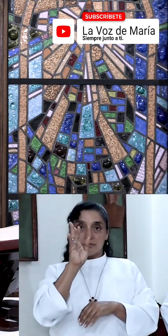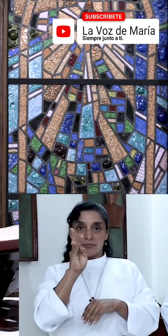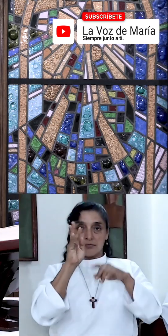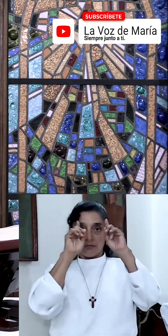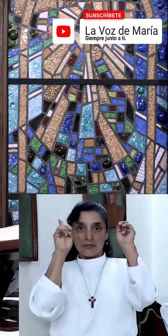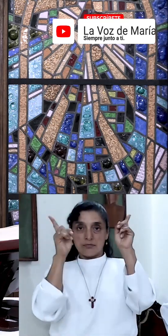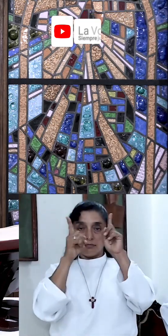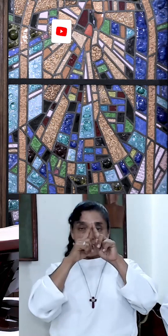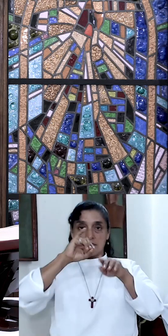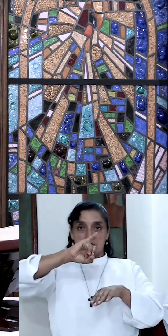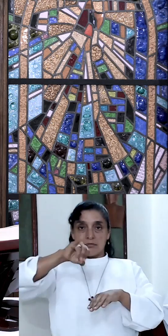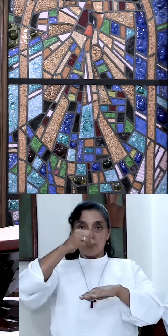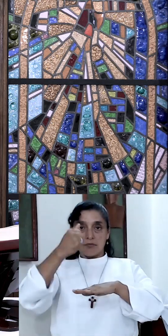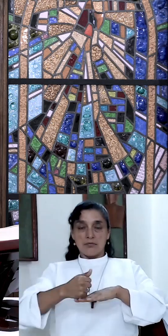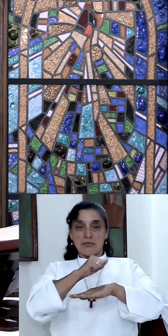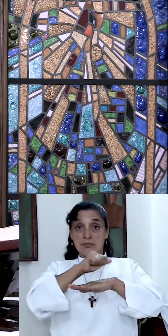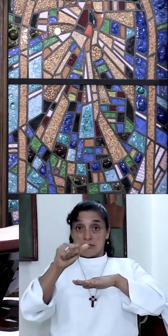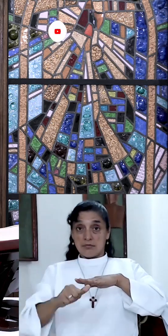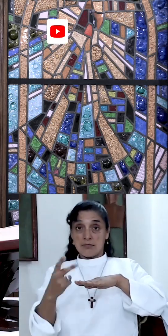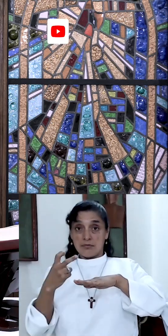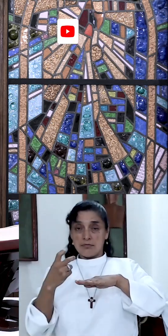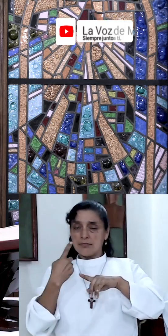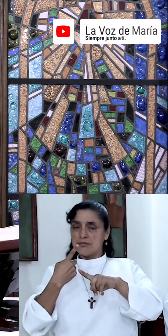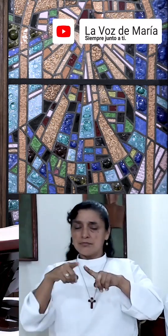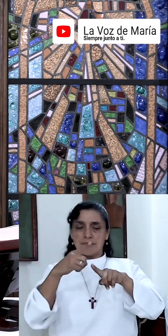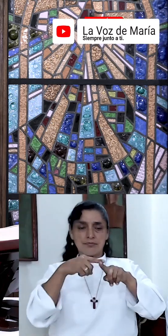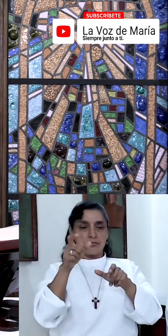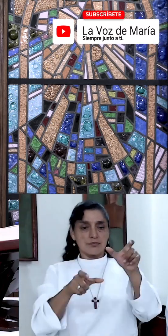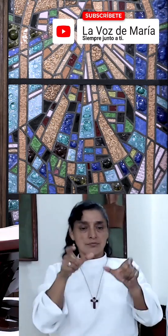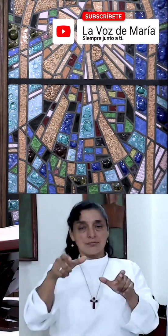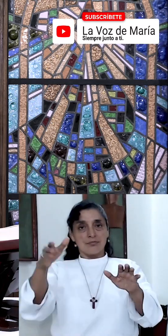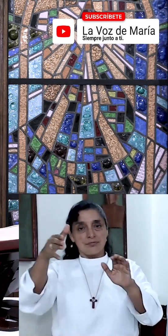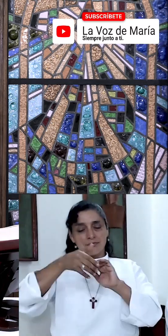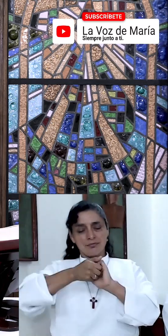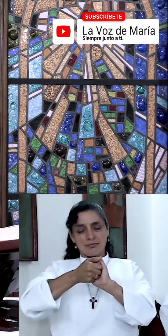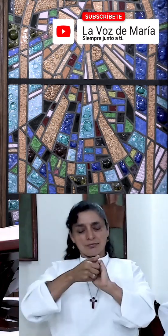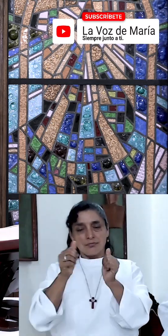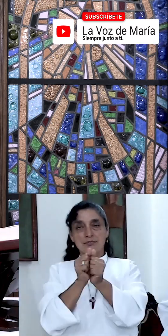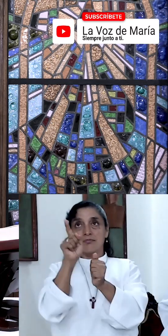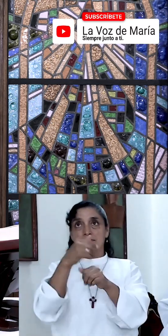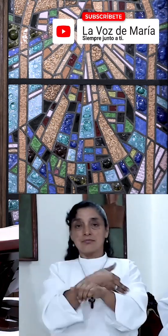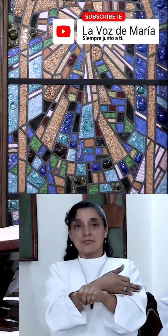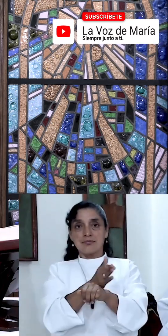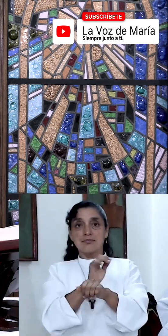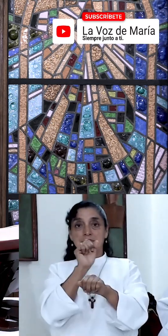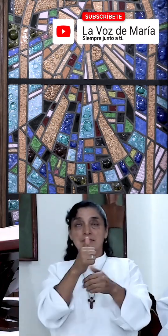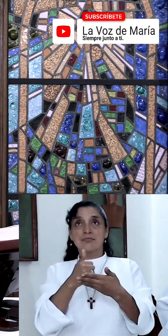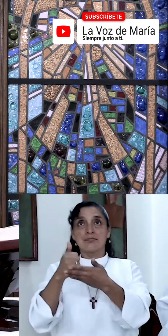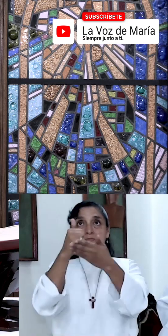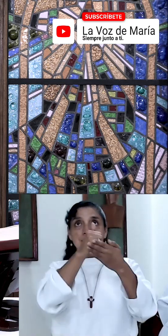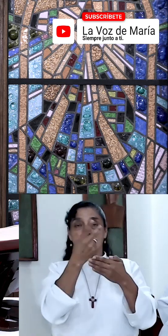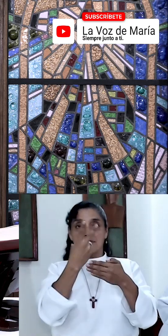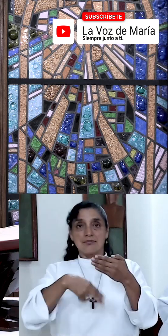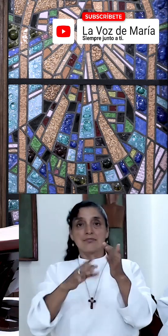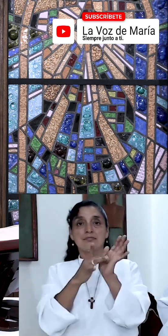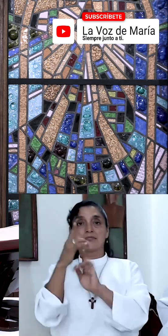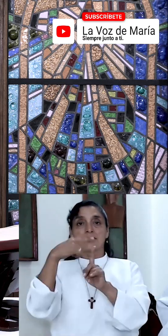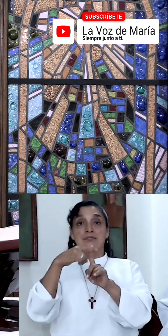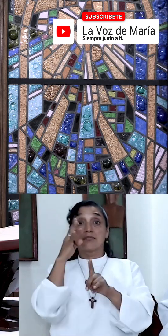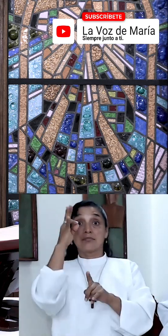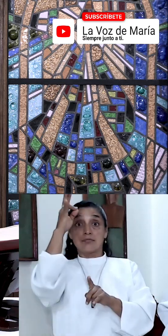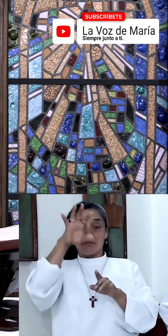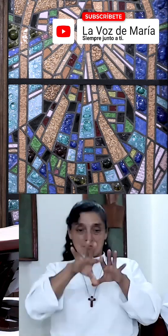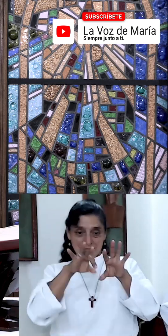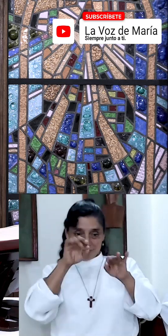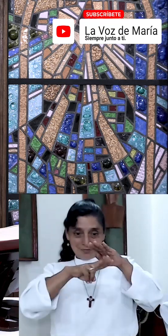esposo San José, los apóstoles y cuantos vivieron en tu amistad a través de los tiempos, merezcamos por ti, oh